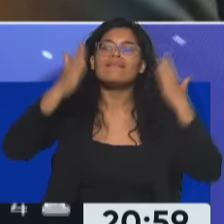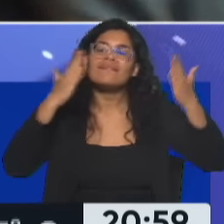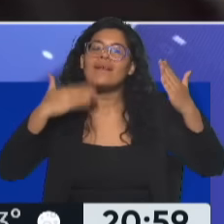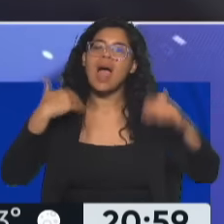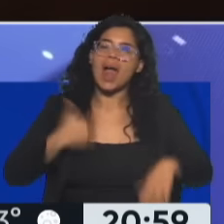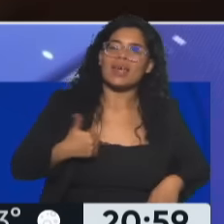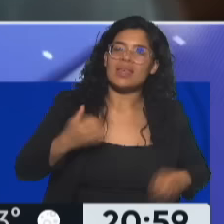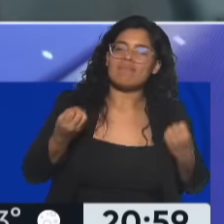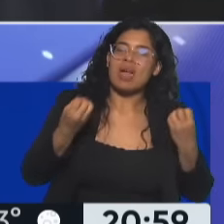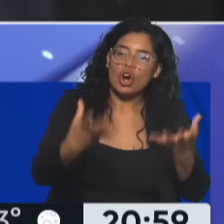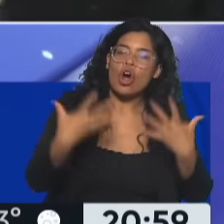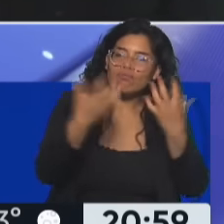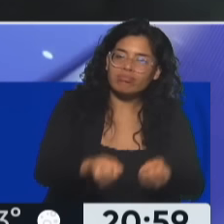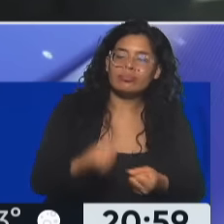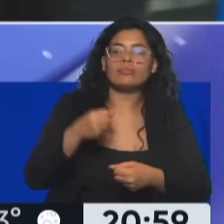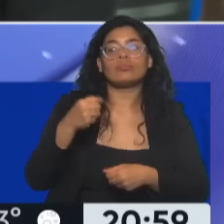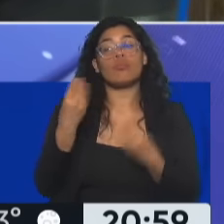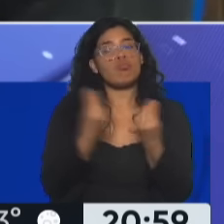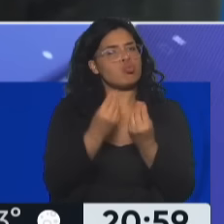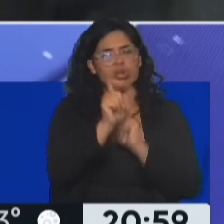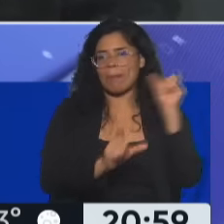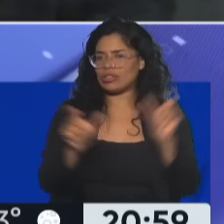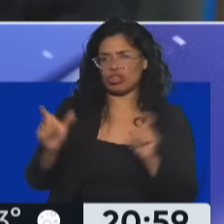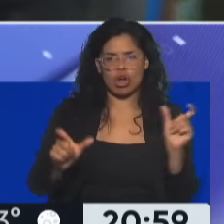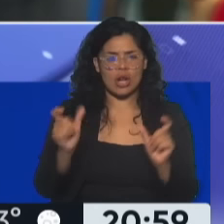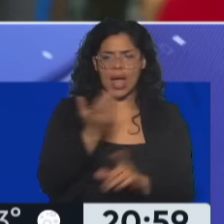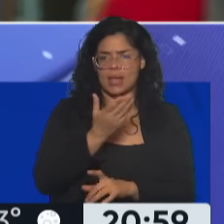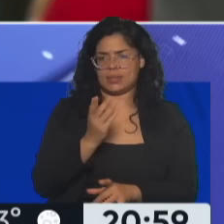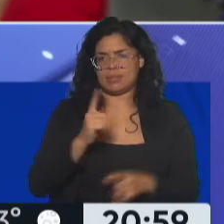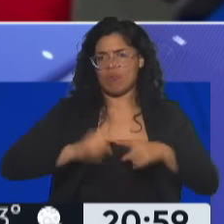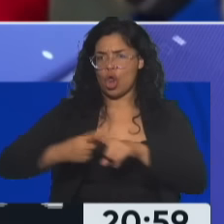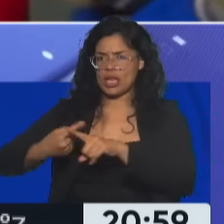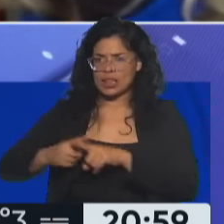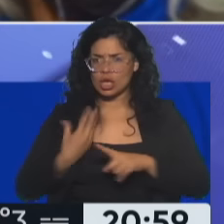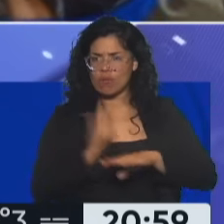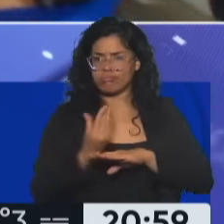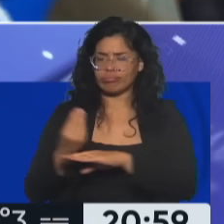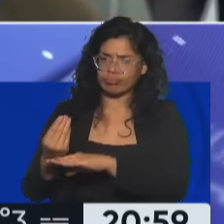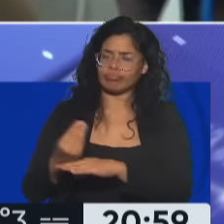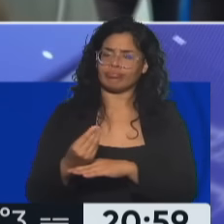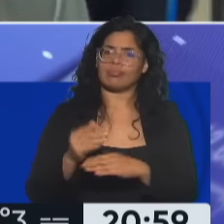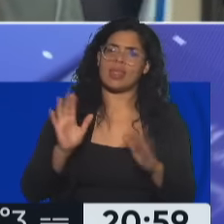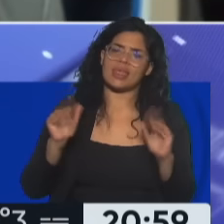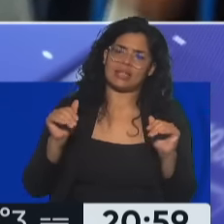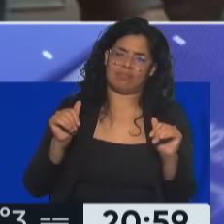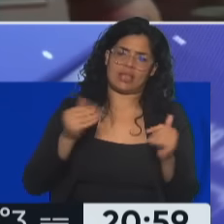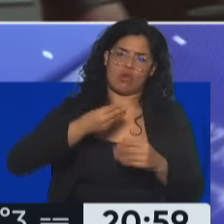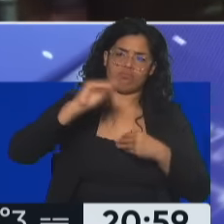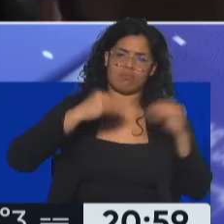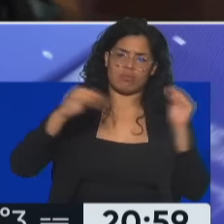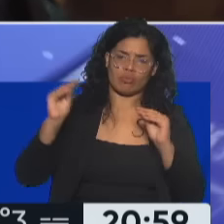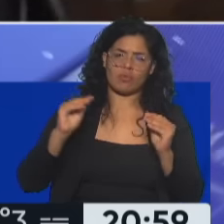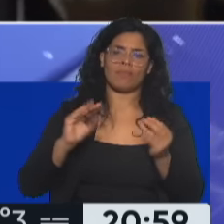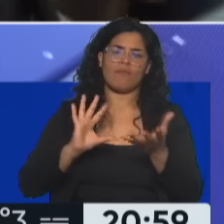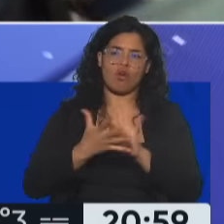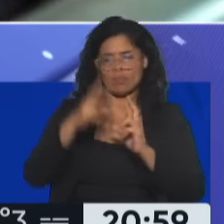y funcionarios también lo despidieron en las redes sociales. Y la televisión pública está allí, en el lugar en donde están